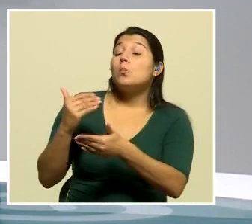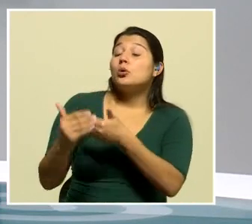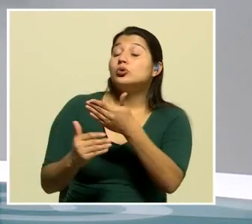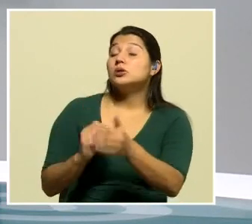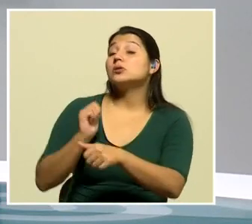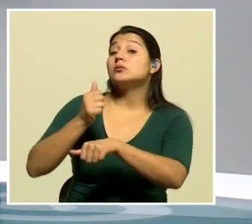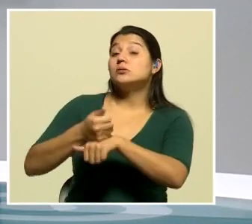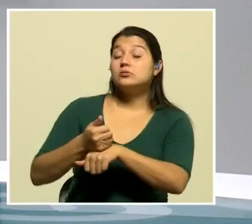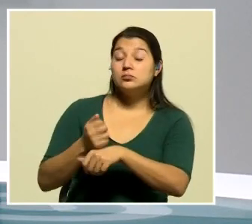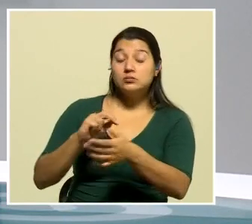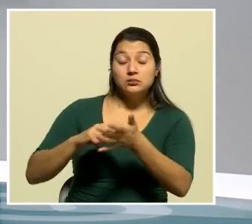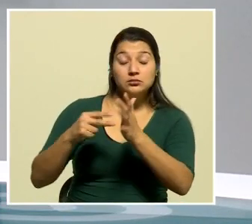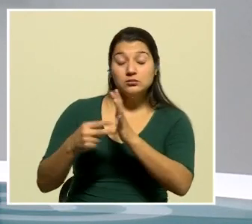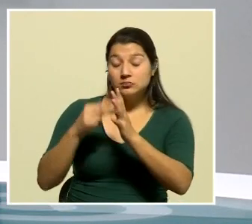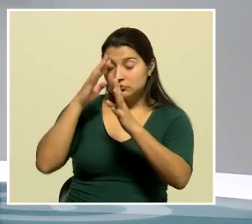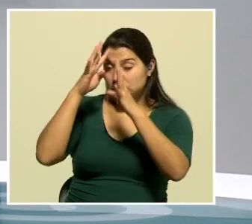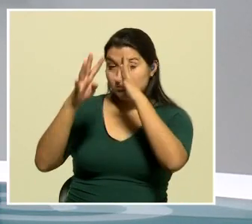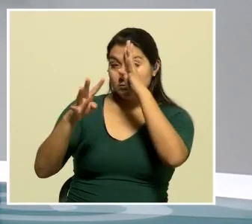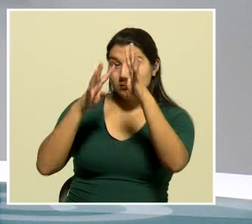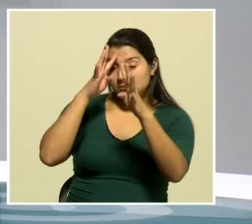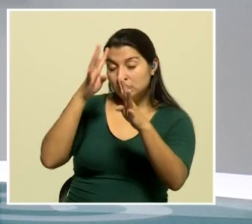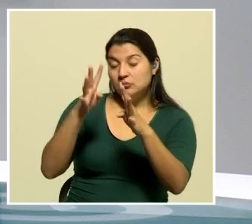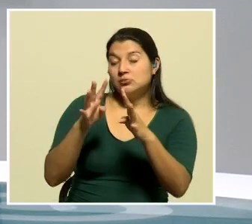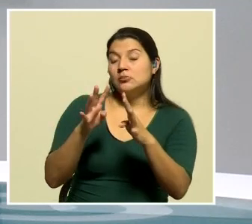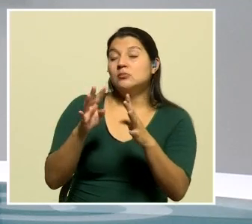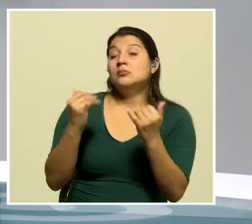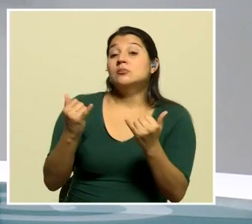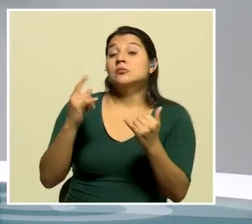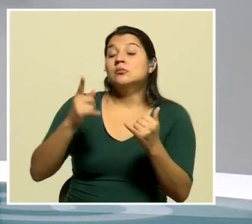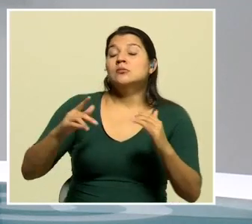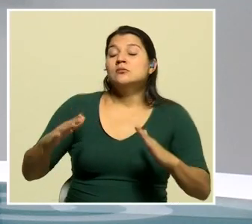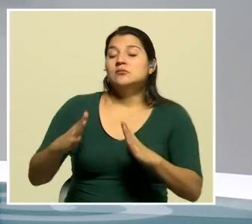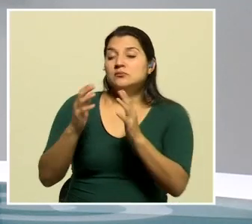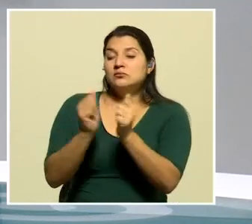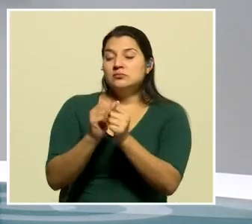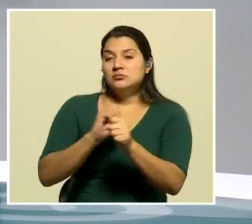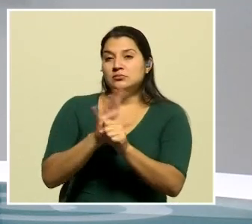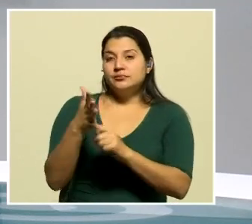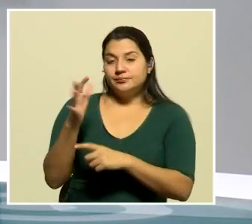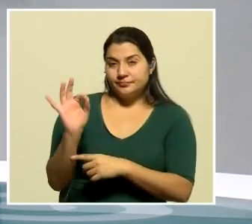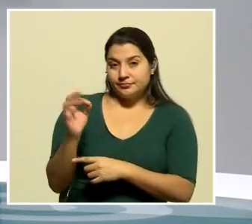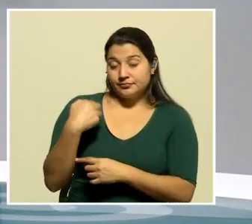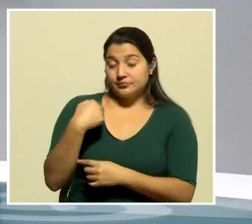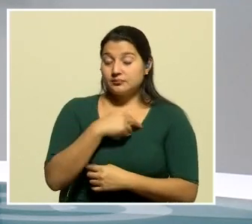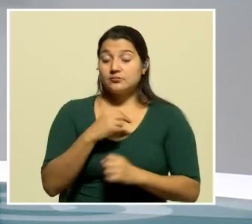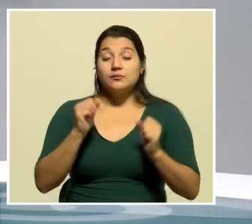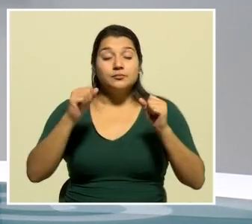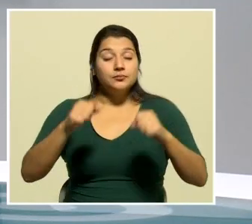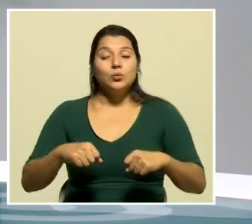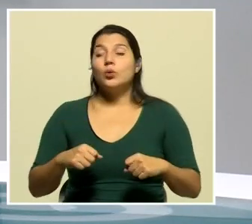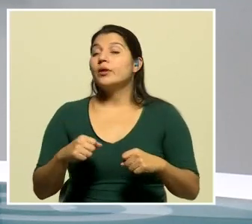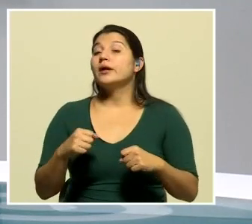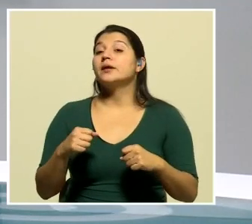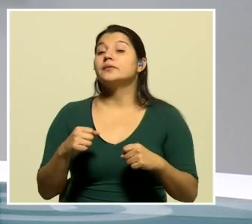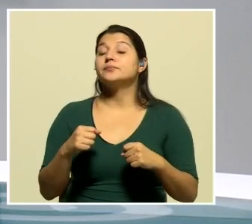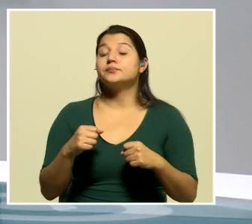todo una encrucijada nos plantea esta pandemia, poder mover toda la